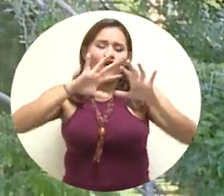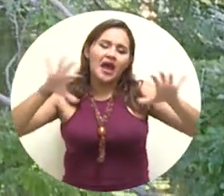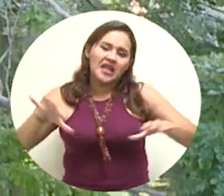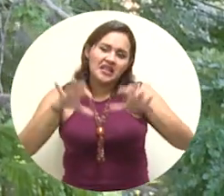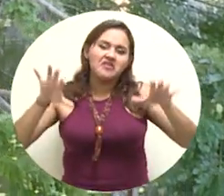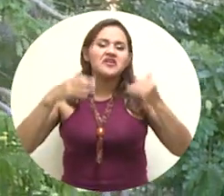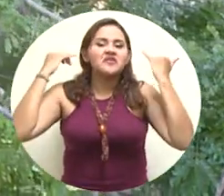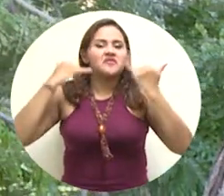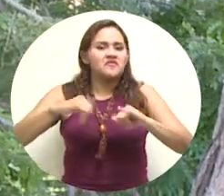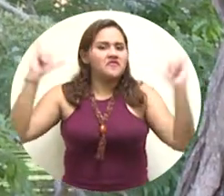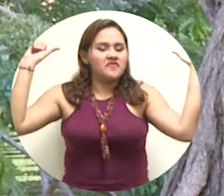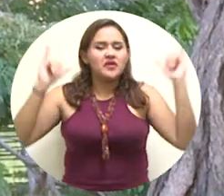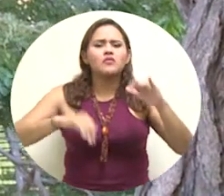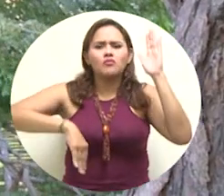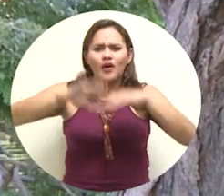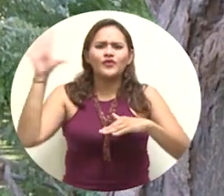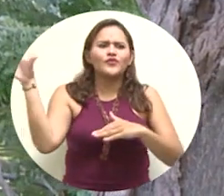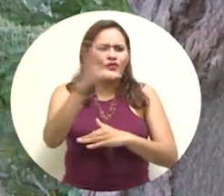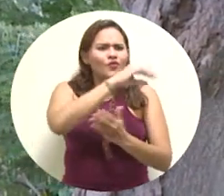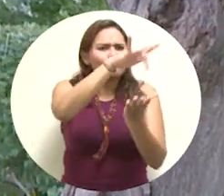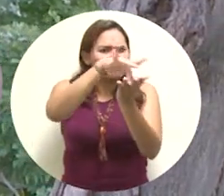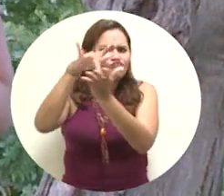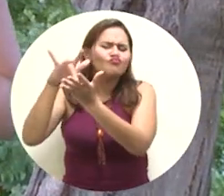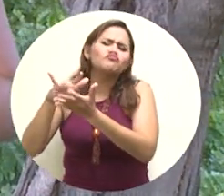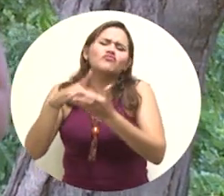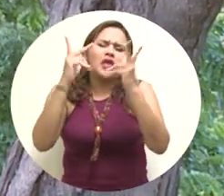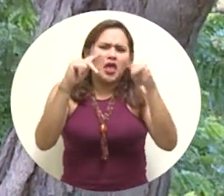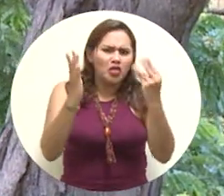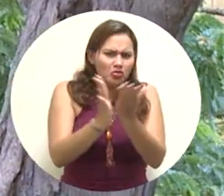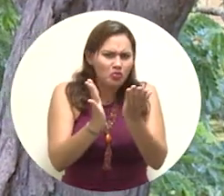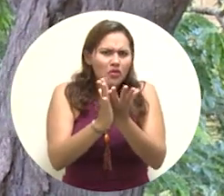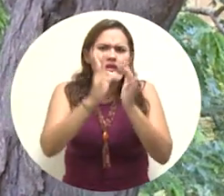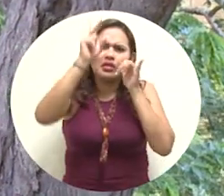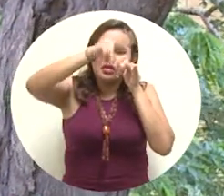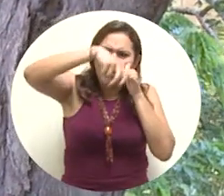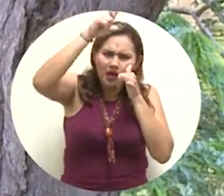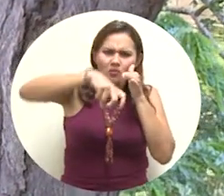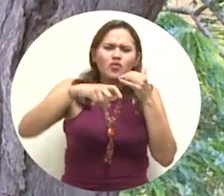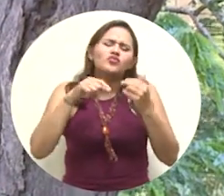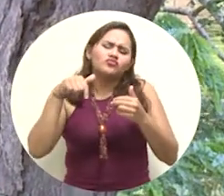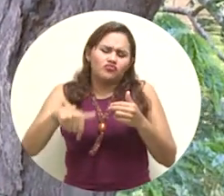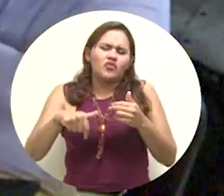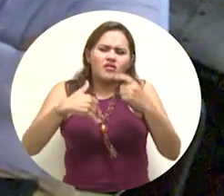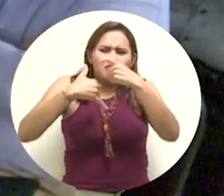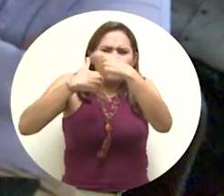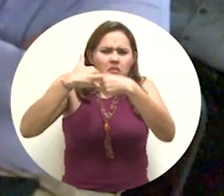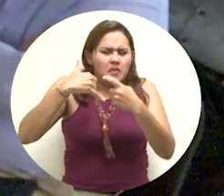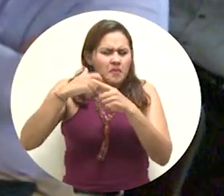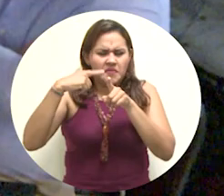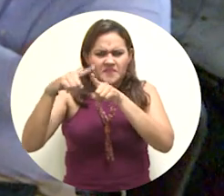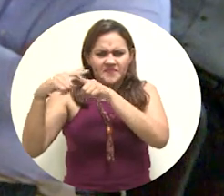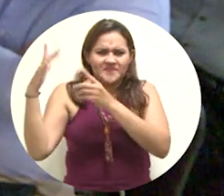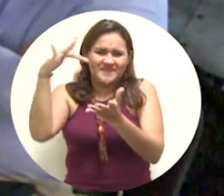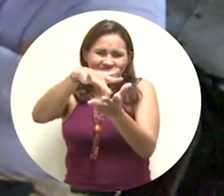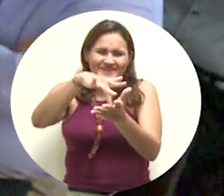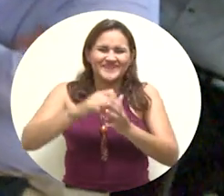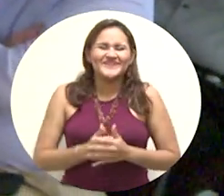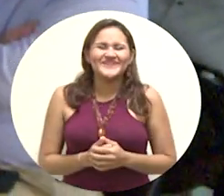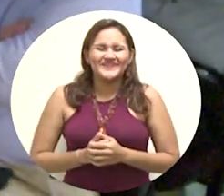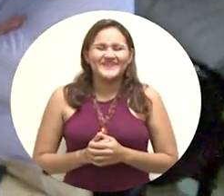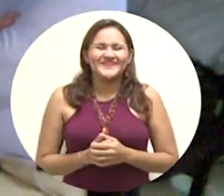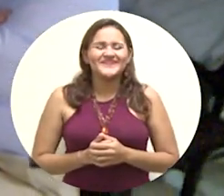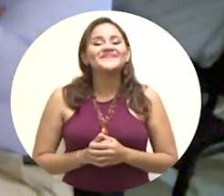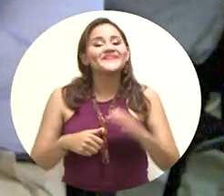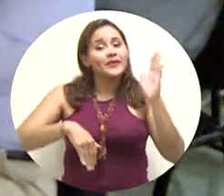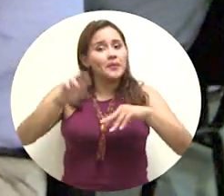con gran participación de estudiantes locales y externos e ingenieros agrónomos de diferentes lugares. Con importantes análisis en temas